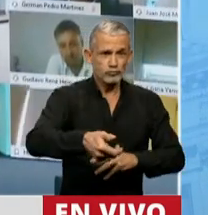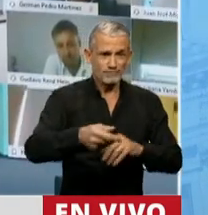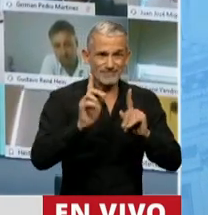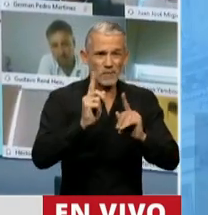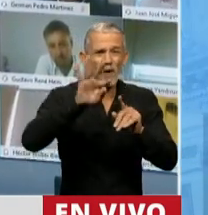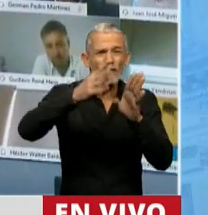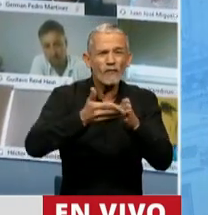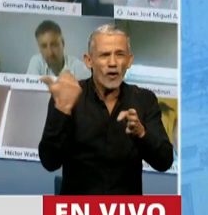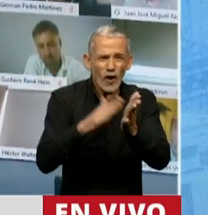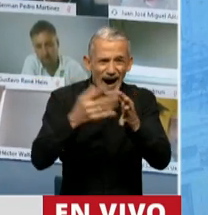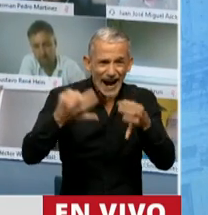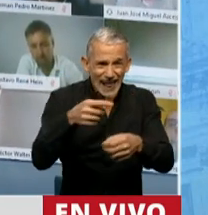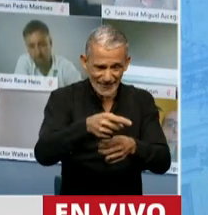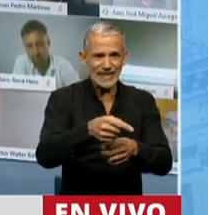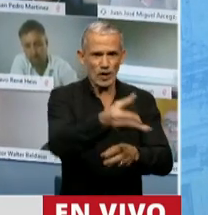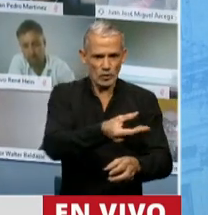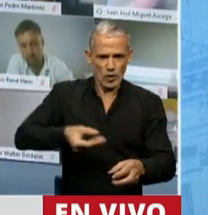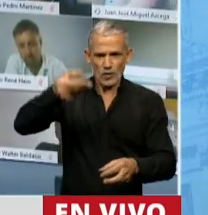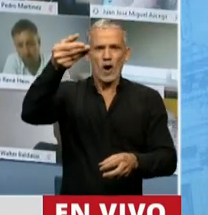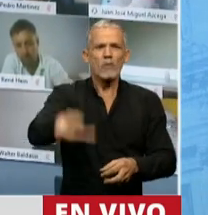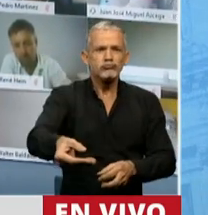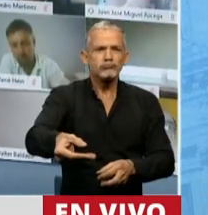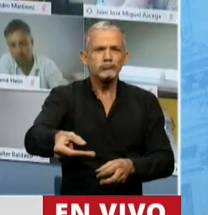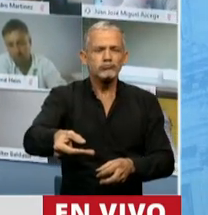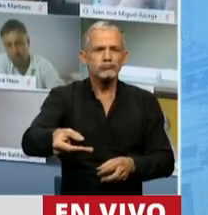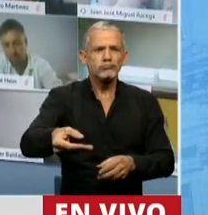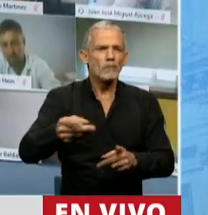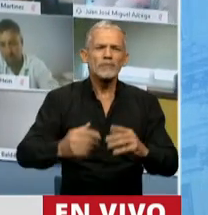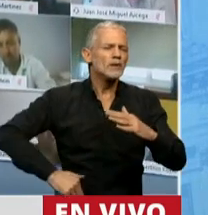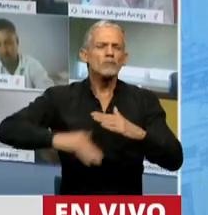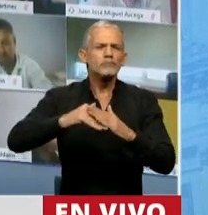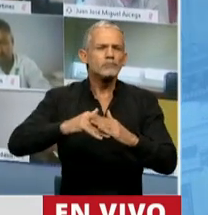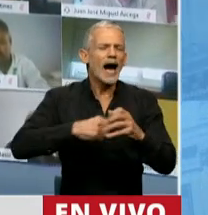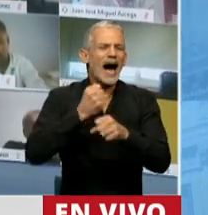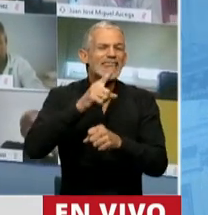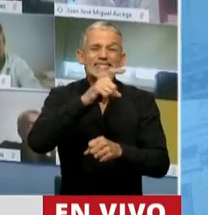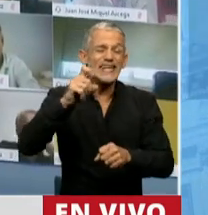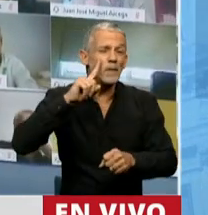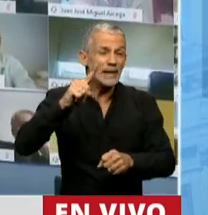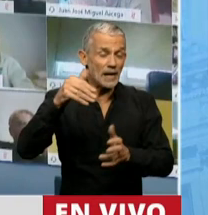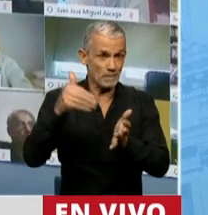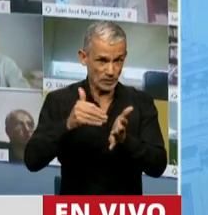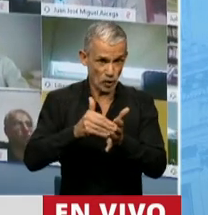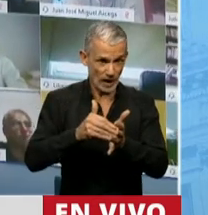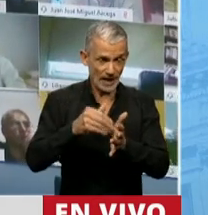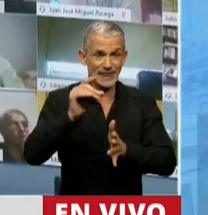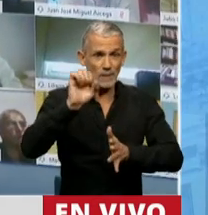de Sustentabilidad, que invertirá hasta la suma de pesos,